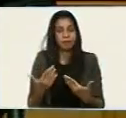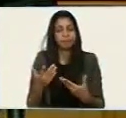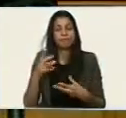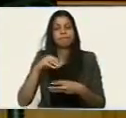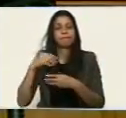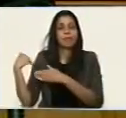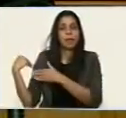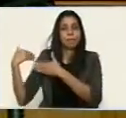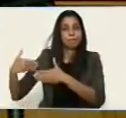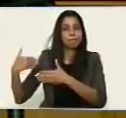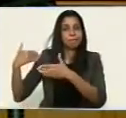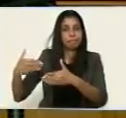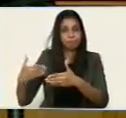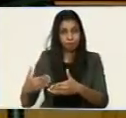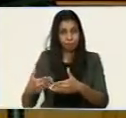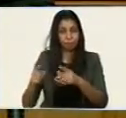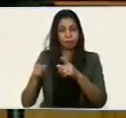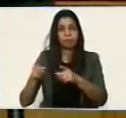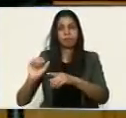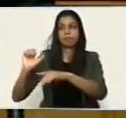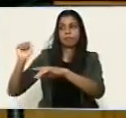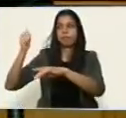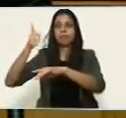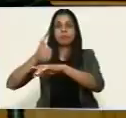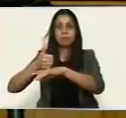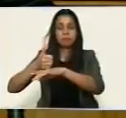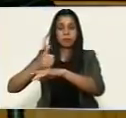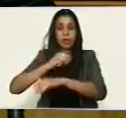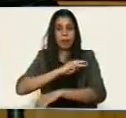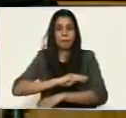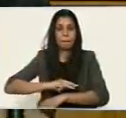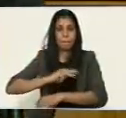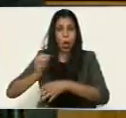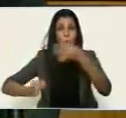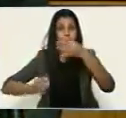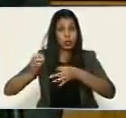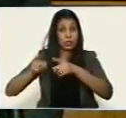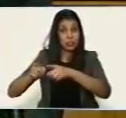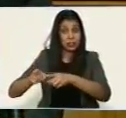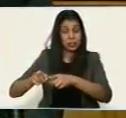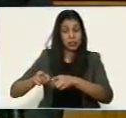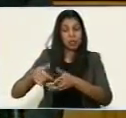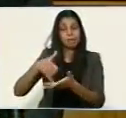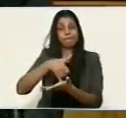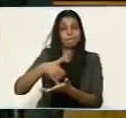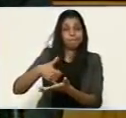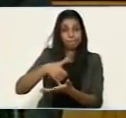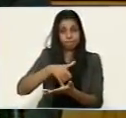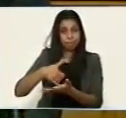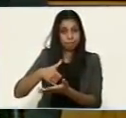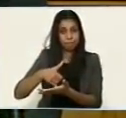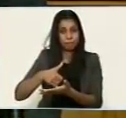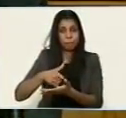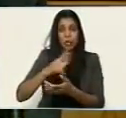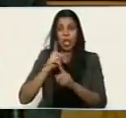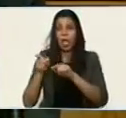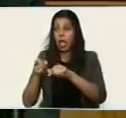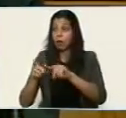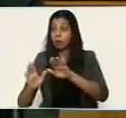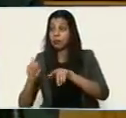desde uno de los centros más importantes para sostener esta